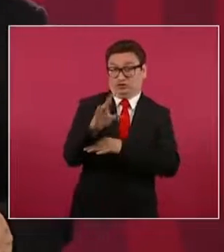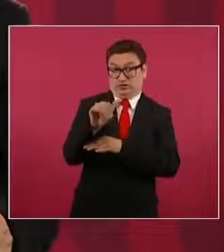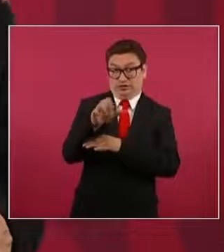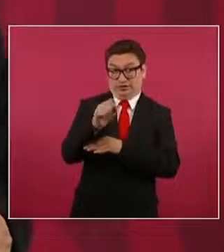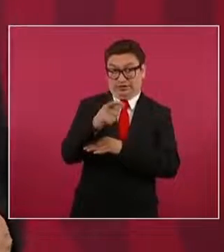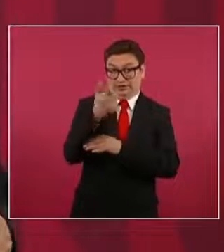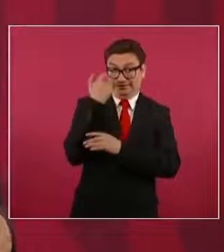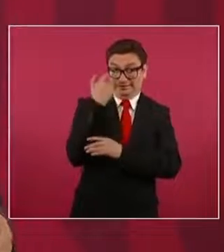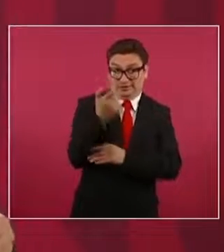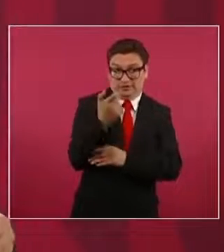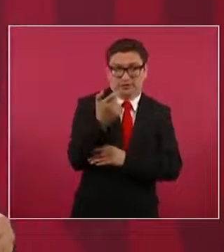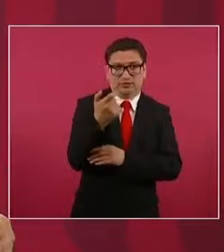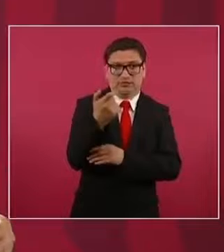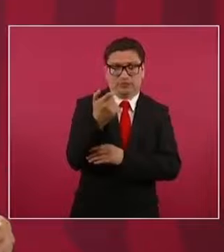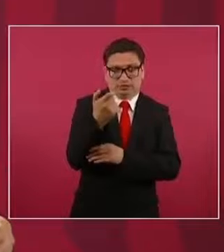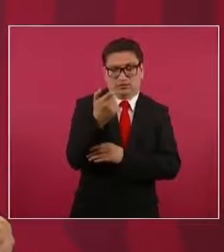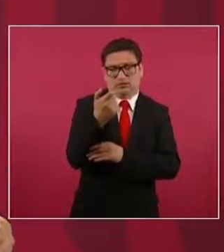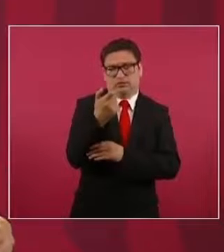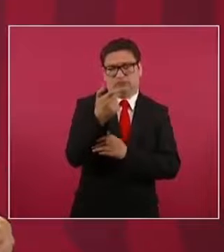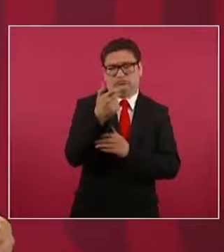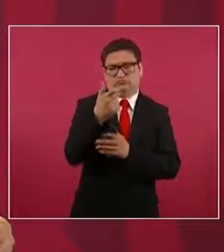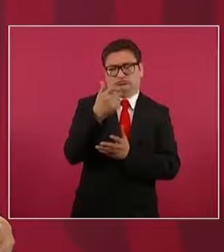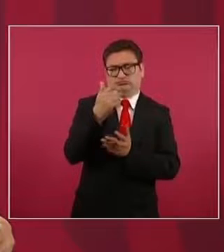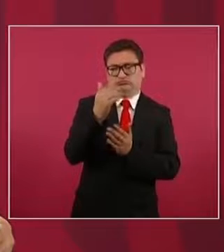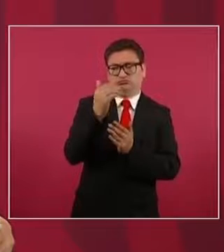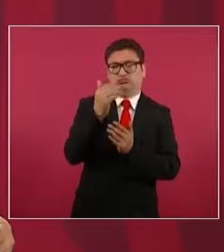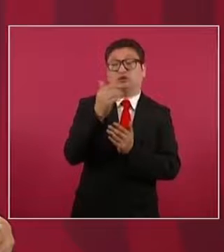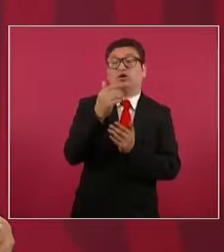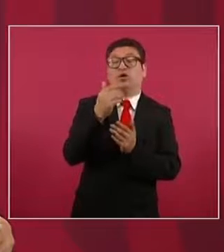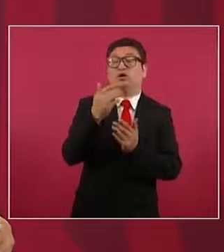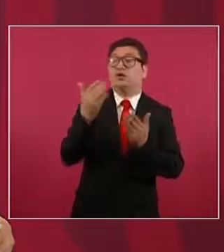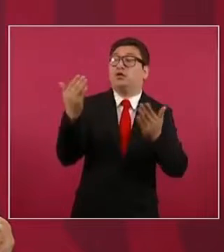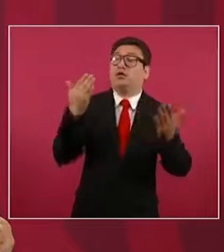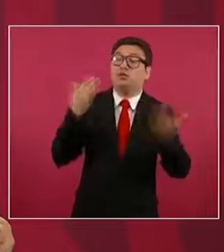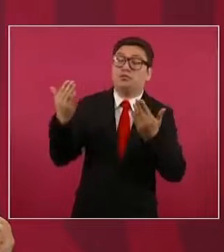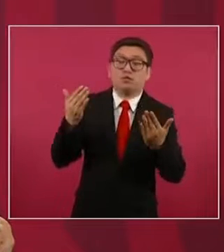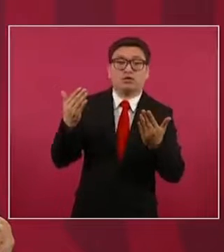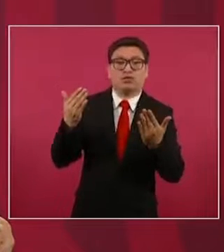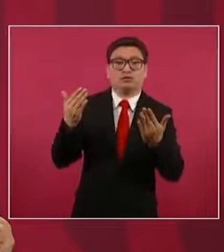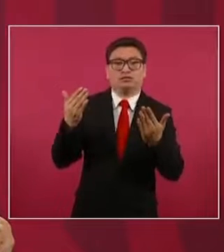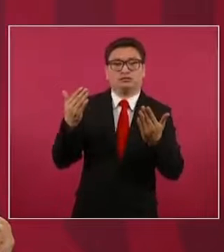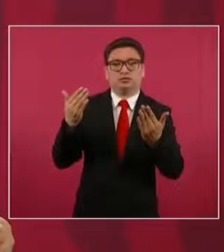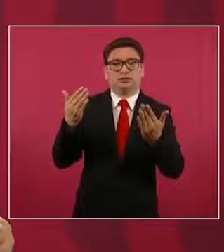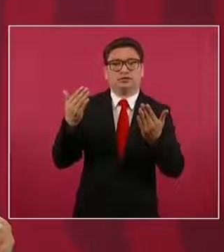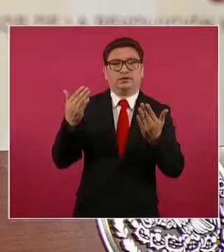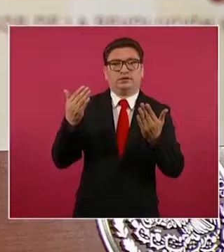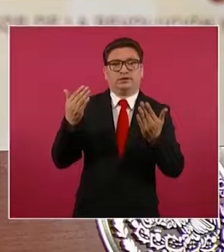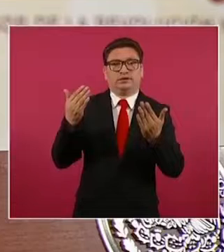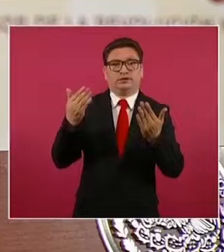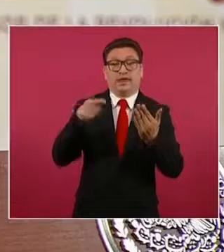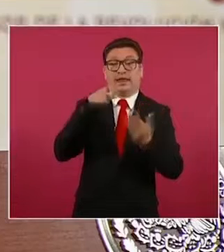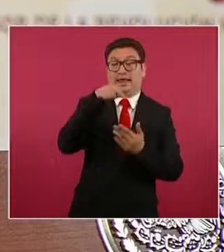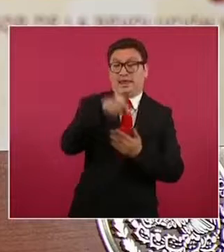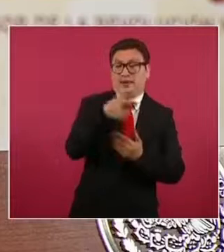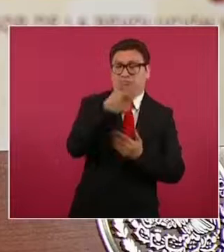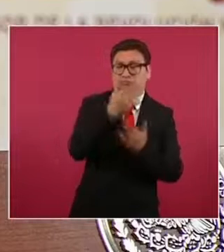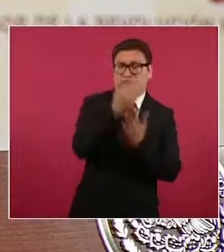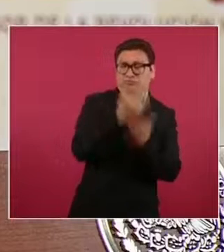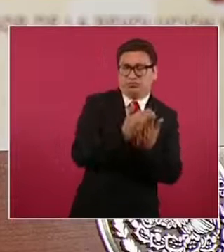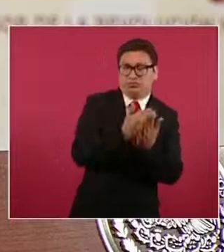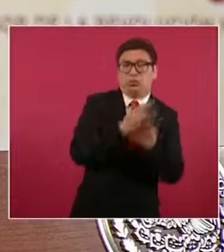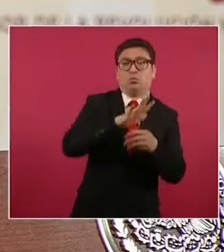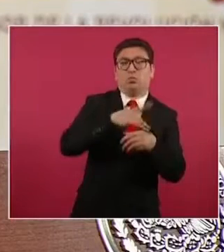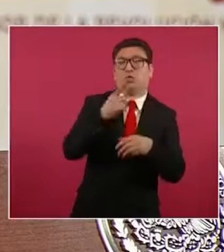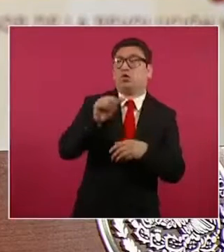Es, desde luego, menor a lo que querían